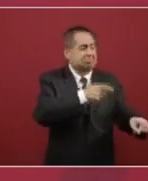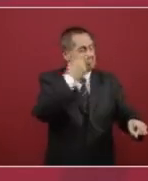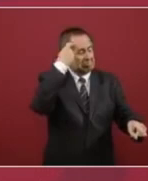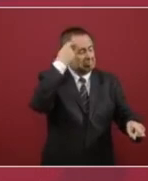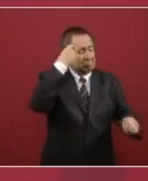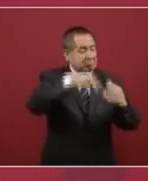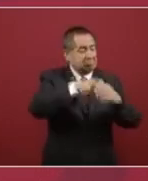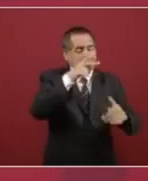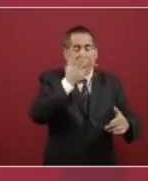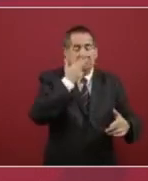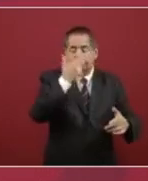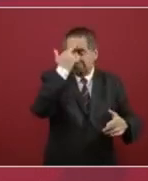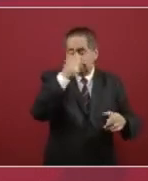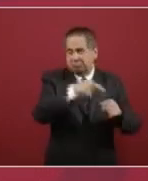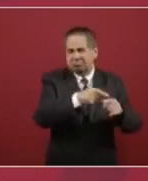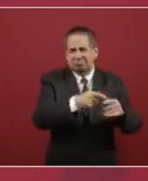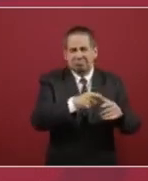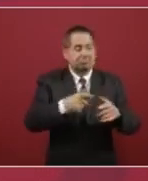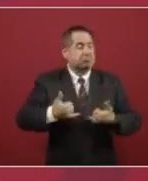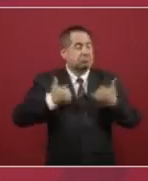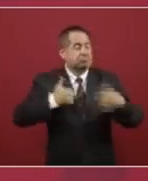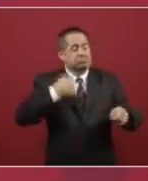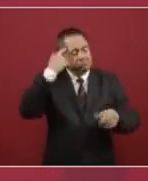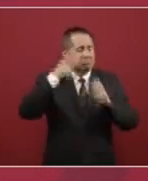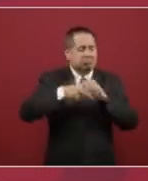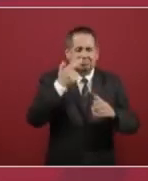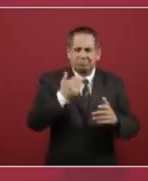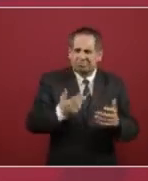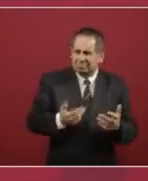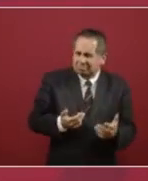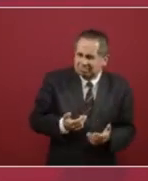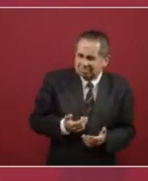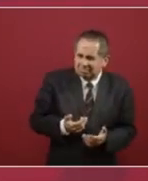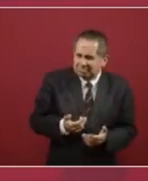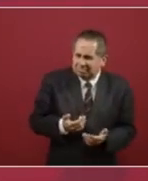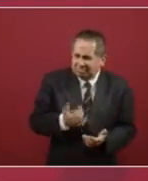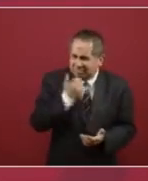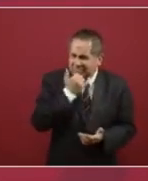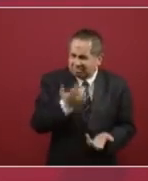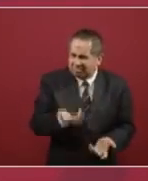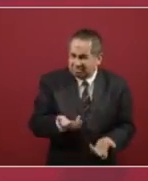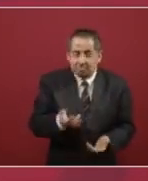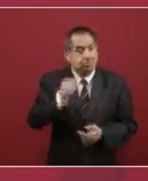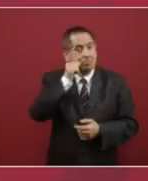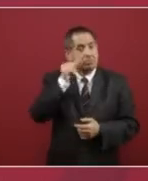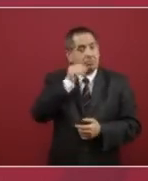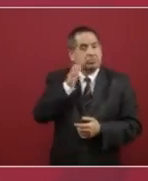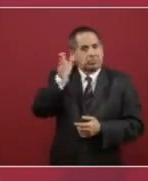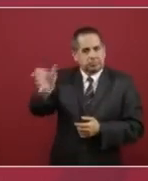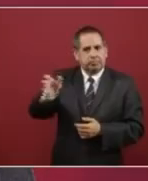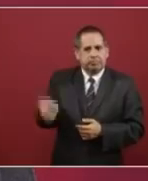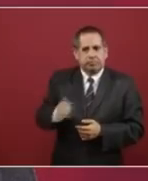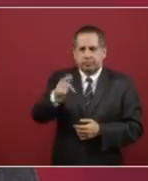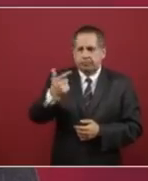irracionales los jóvenes. Ayer fuimos a Galatao,